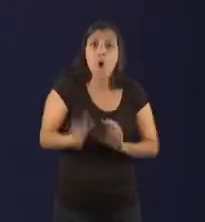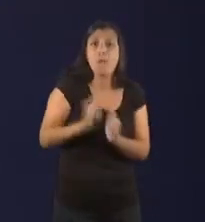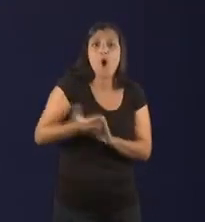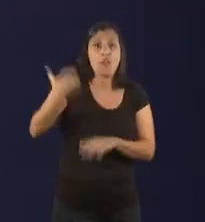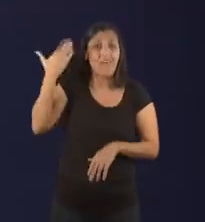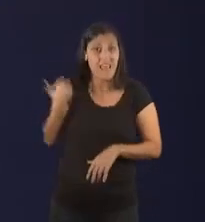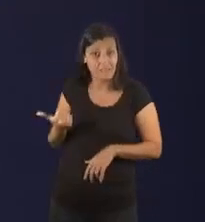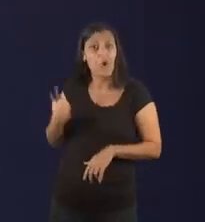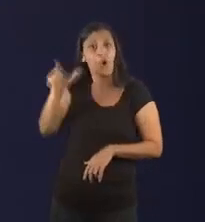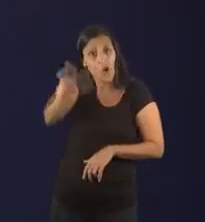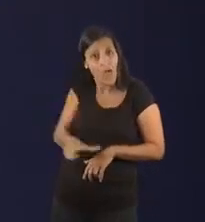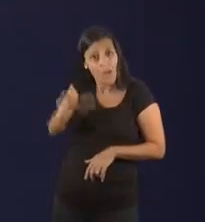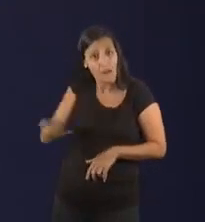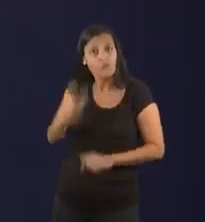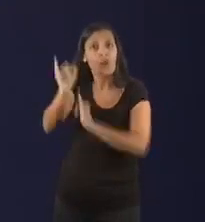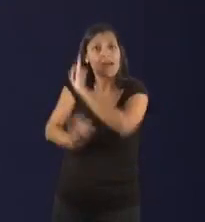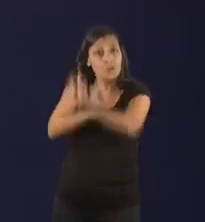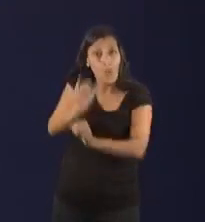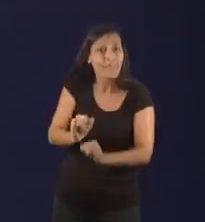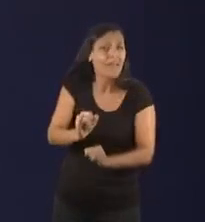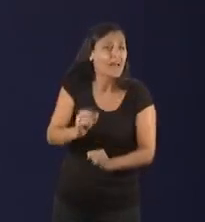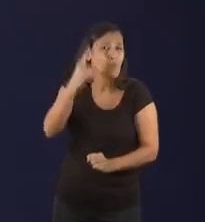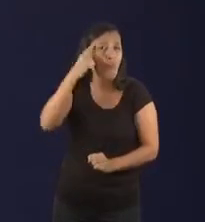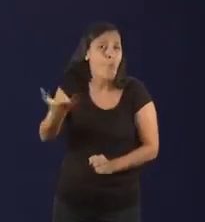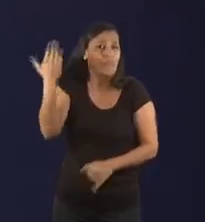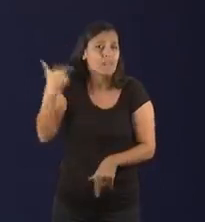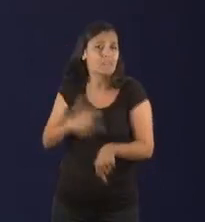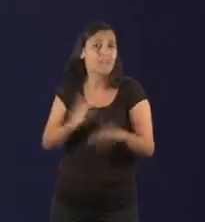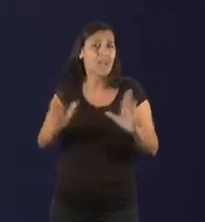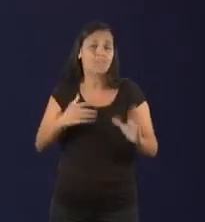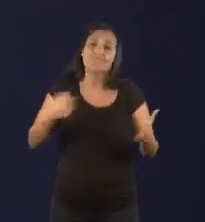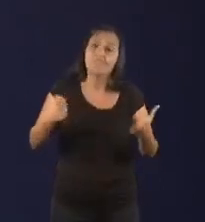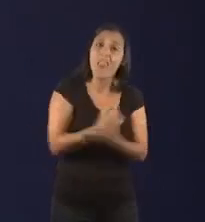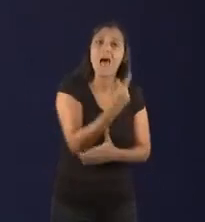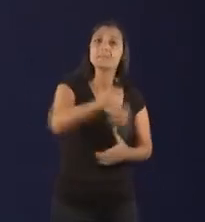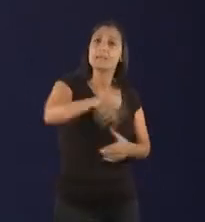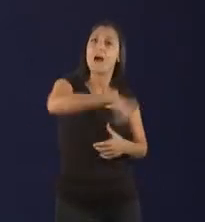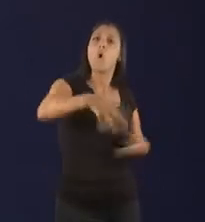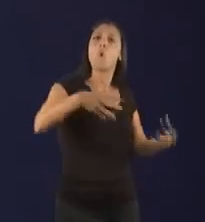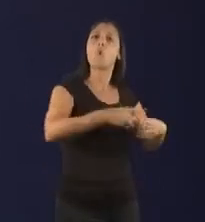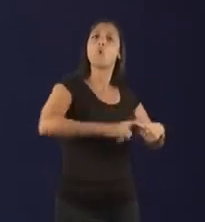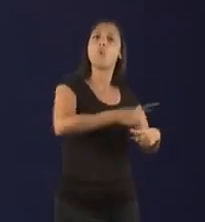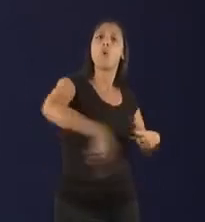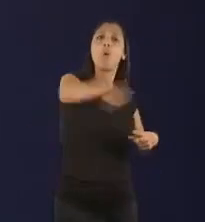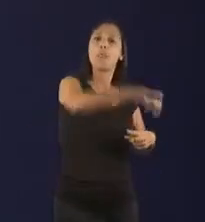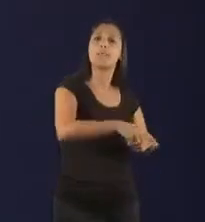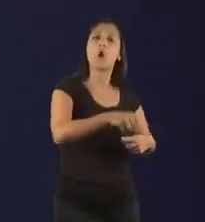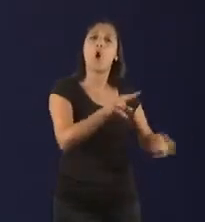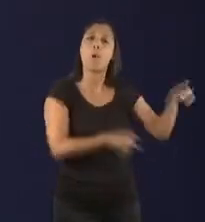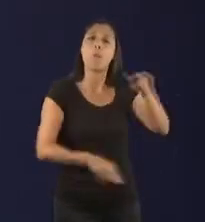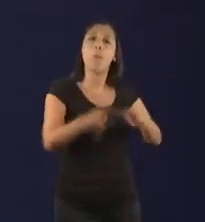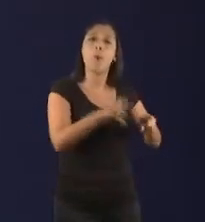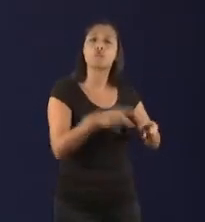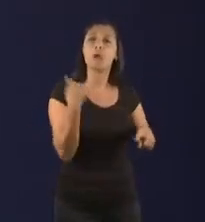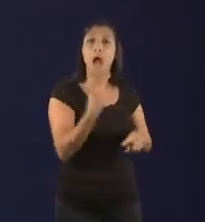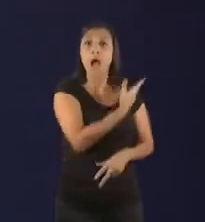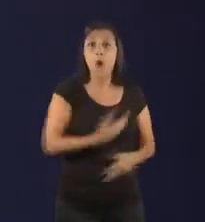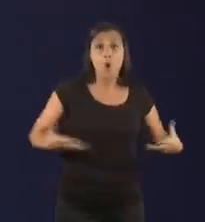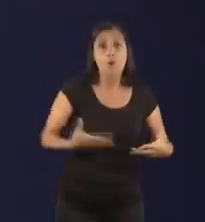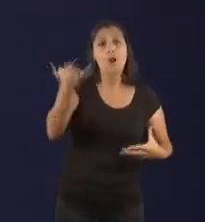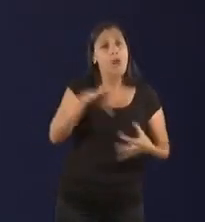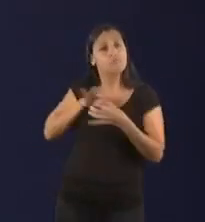no estos eh tristes años 70 lamentamos que un sector de la política se esmere en vincular al gobierno con la dictadura